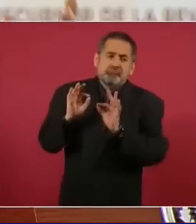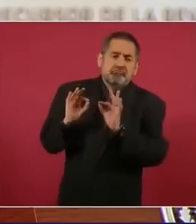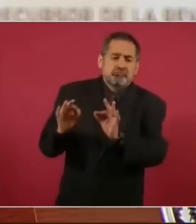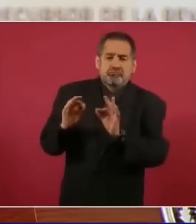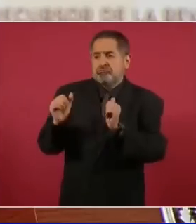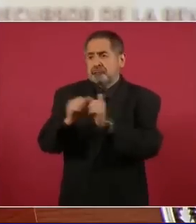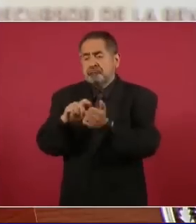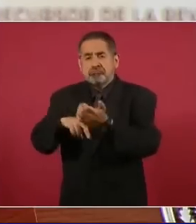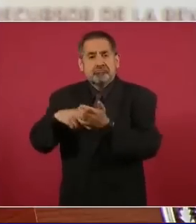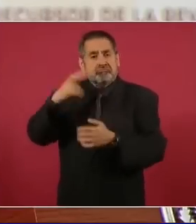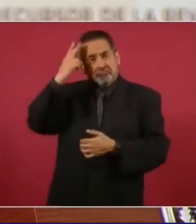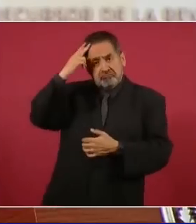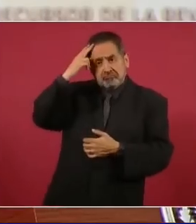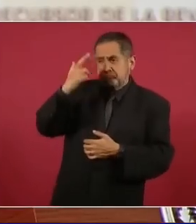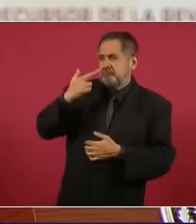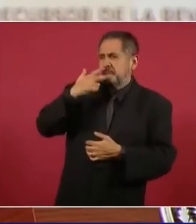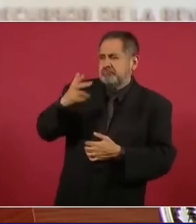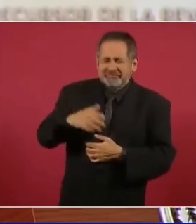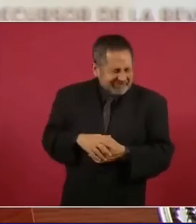con el porfiriato.